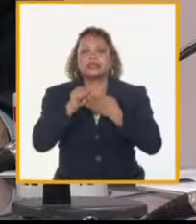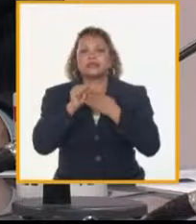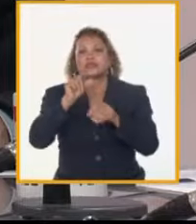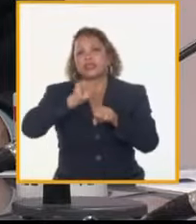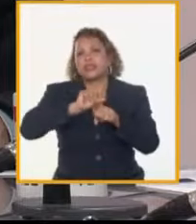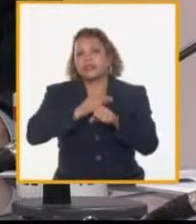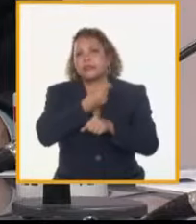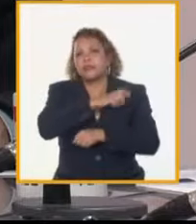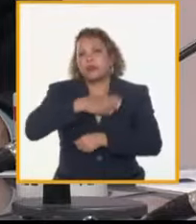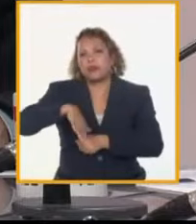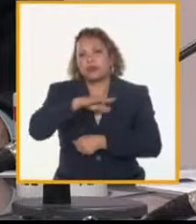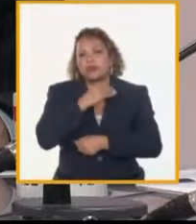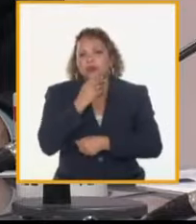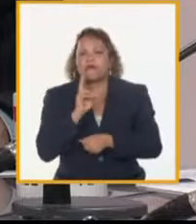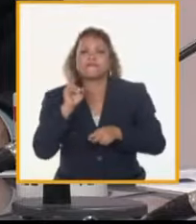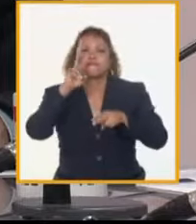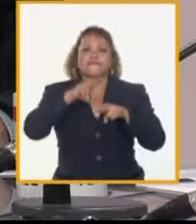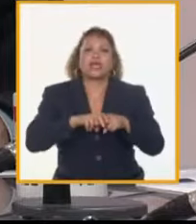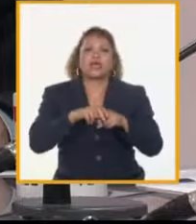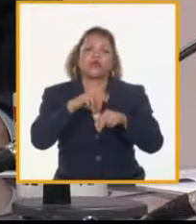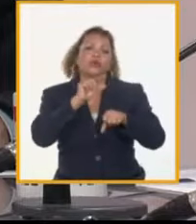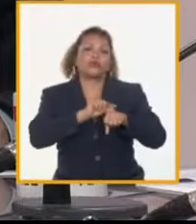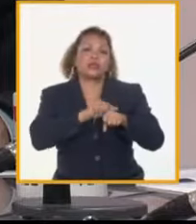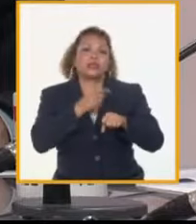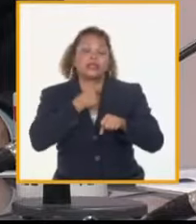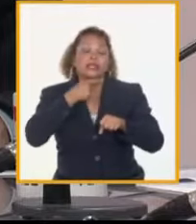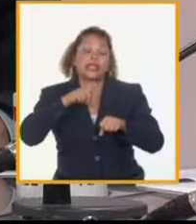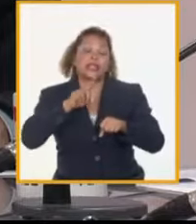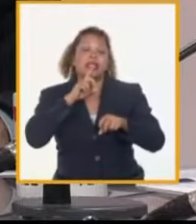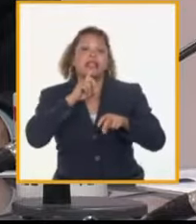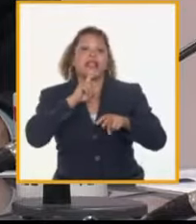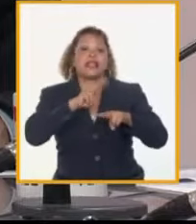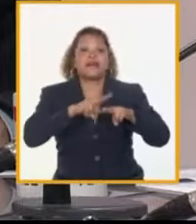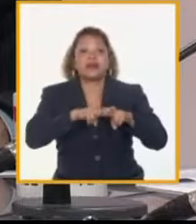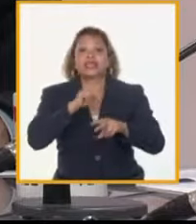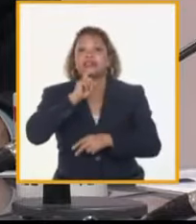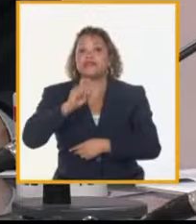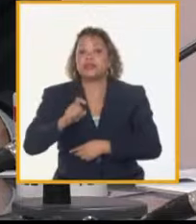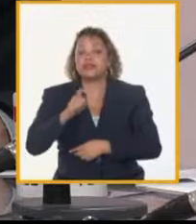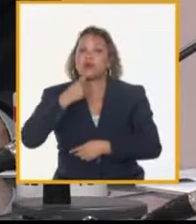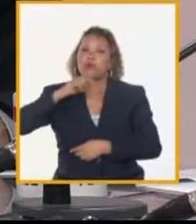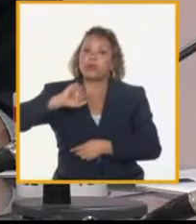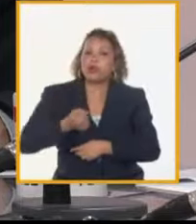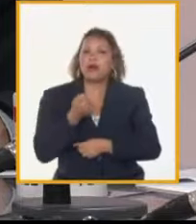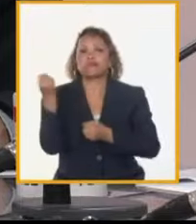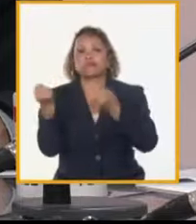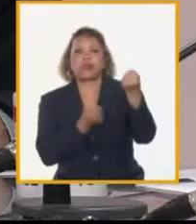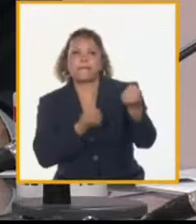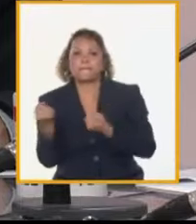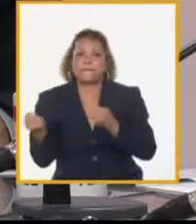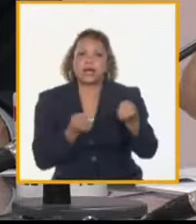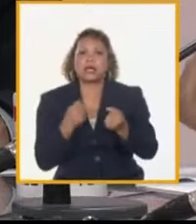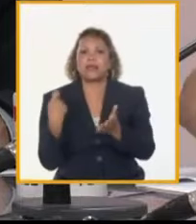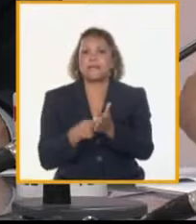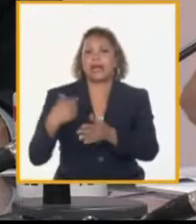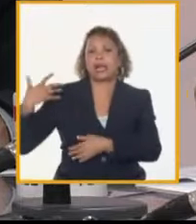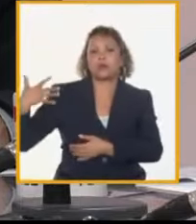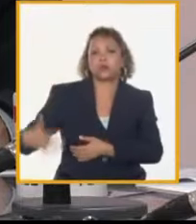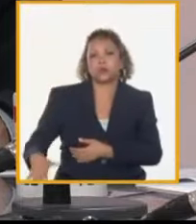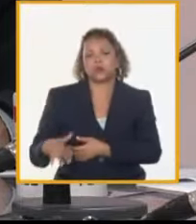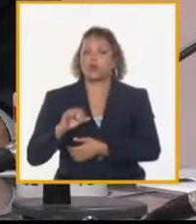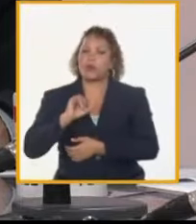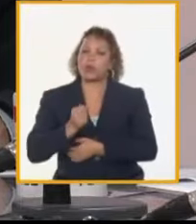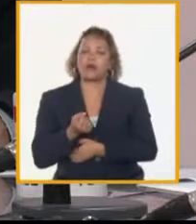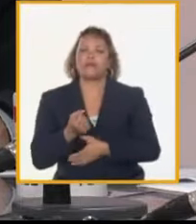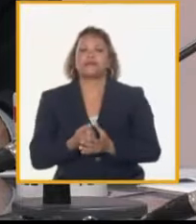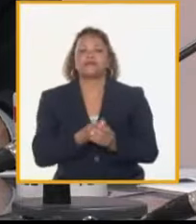población. Montarse en un taxi, dice él, al menos en La Habana es difícil. Tienes que morir con los almendrones ajustados a sus rutas y pagando bastante caro. Lo otro es